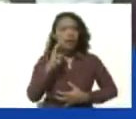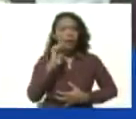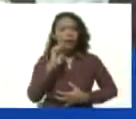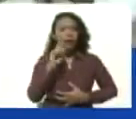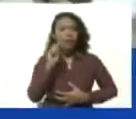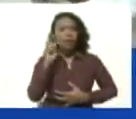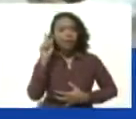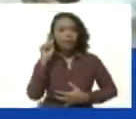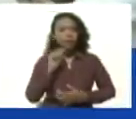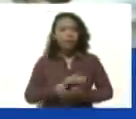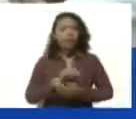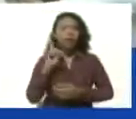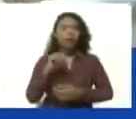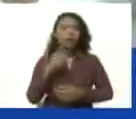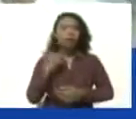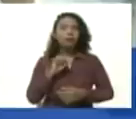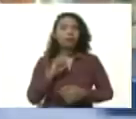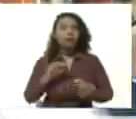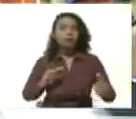También tuve un encuentro